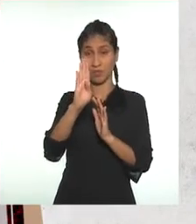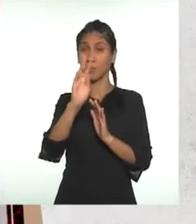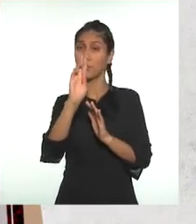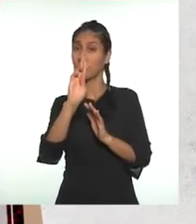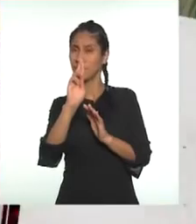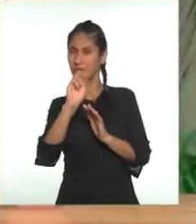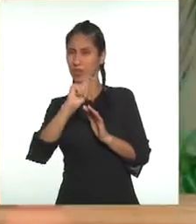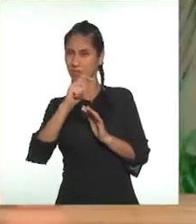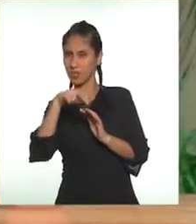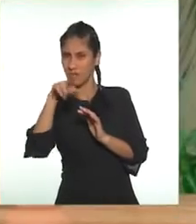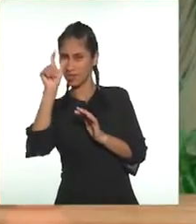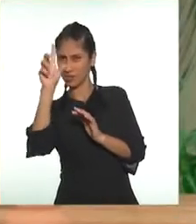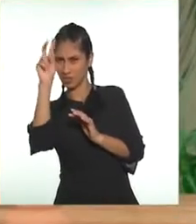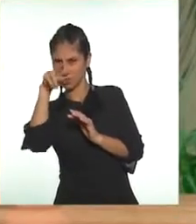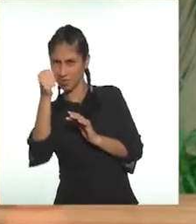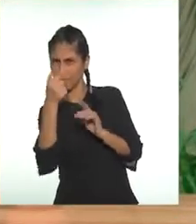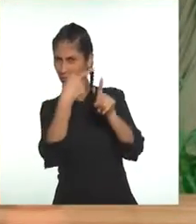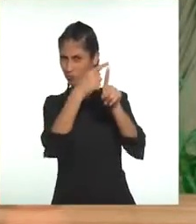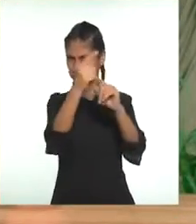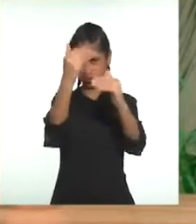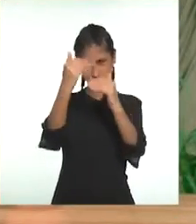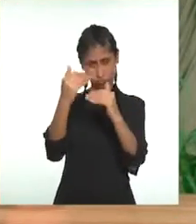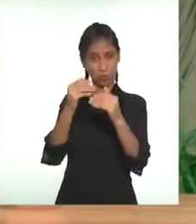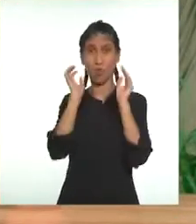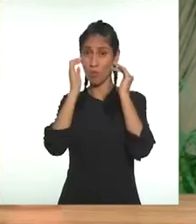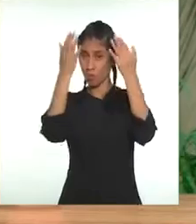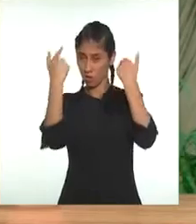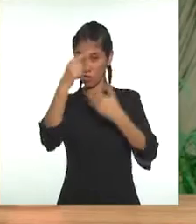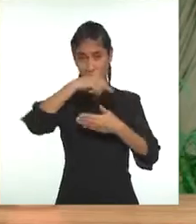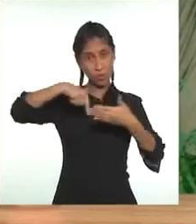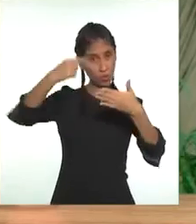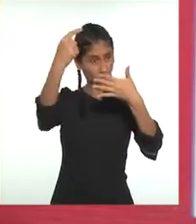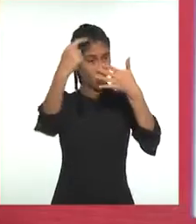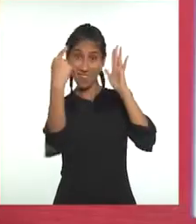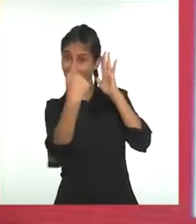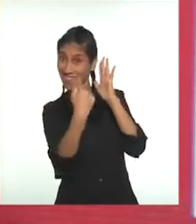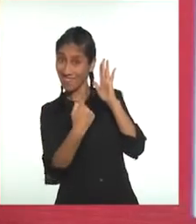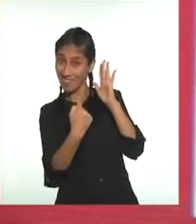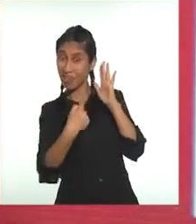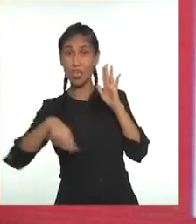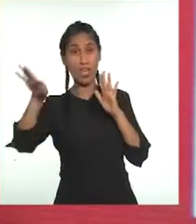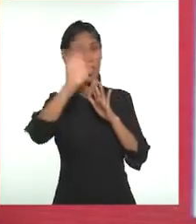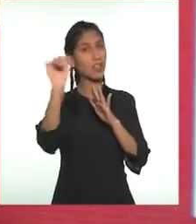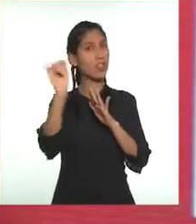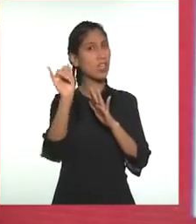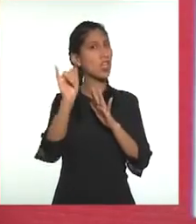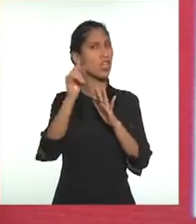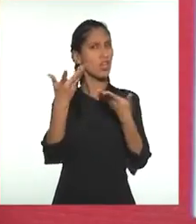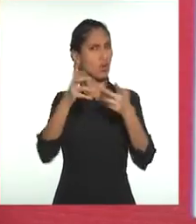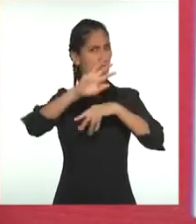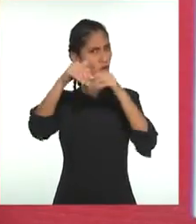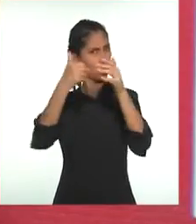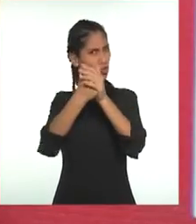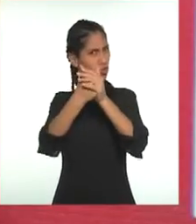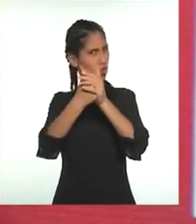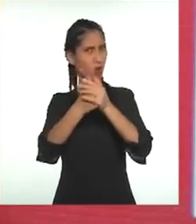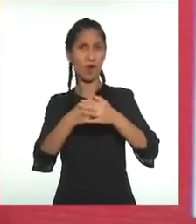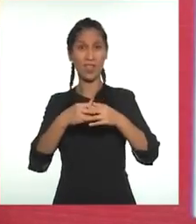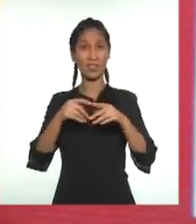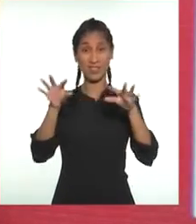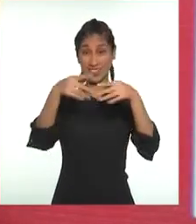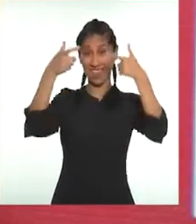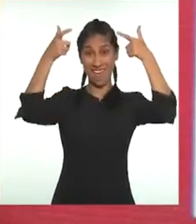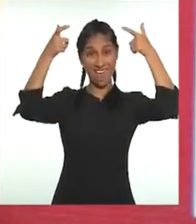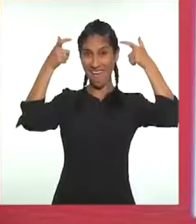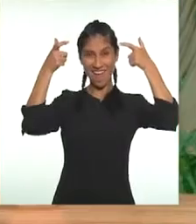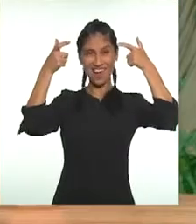Sisa. ¿Todas ellas fueron heroínas del proceso de independencia? Y te apuesto que no las conocías a todas. Yo tampoco antes